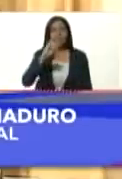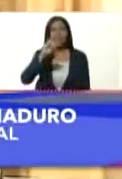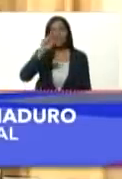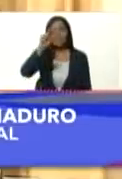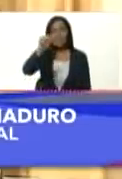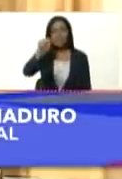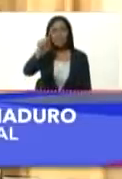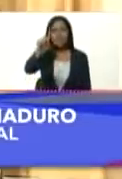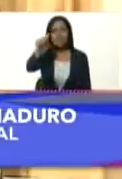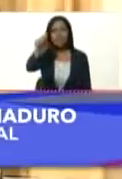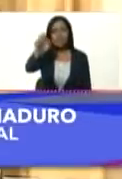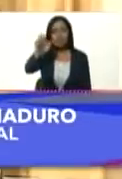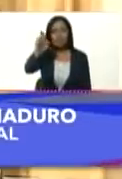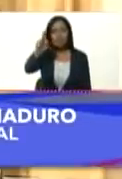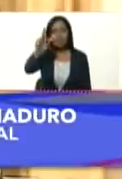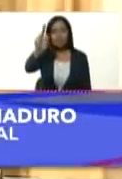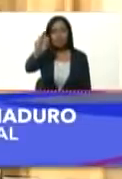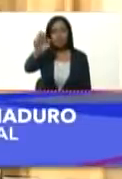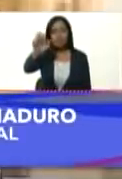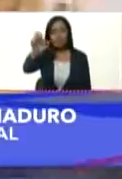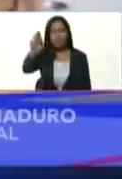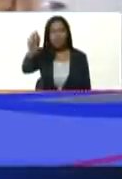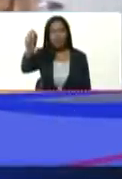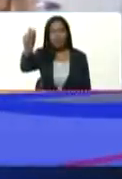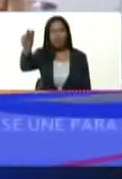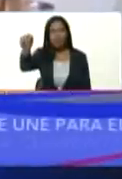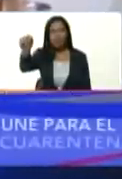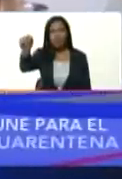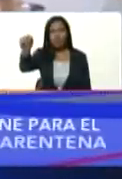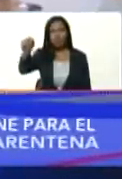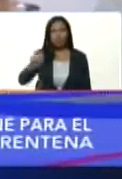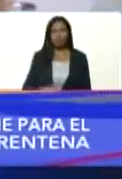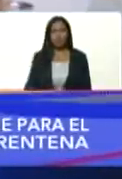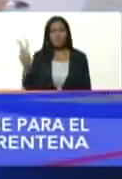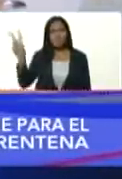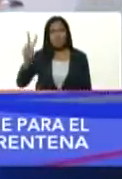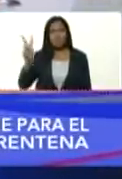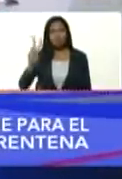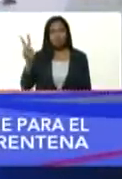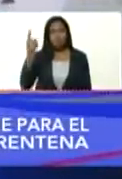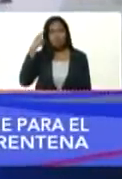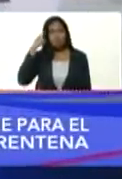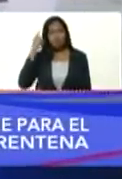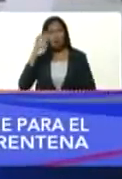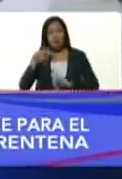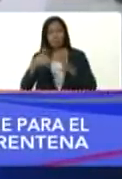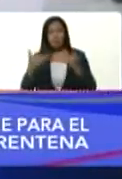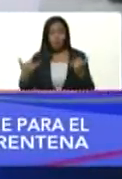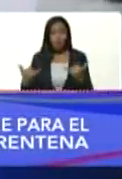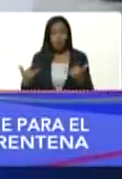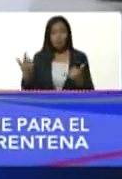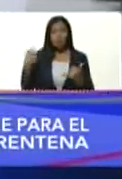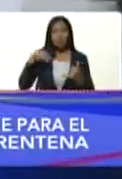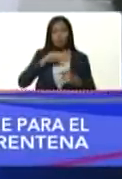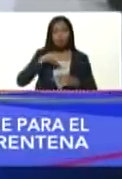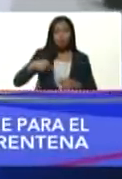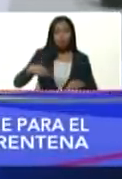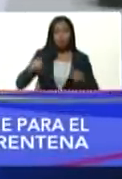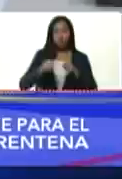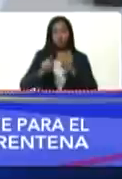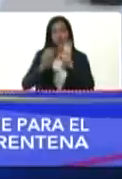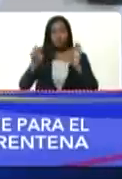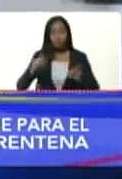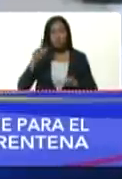y de todas las medicinas. Venezuela, afortunadamente, a esta altura contamos